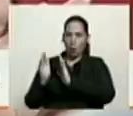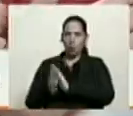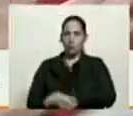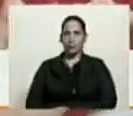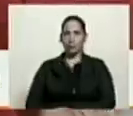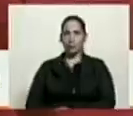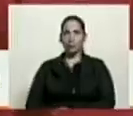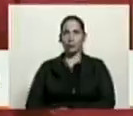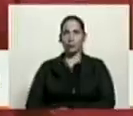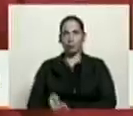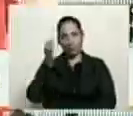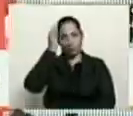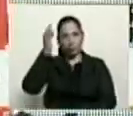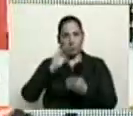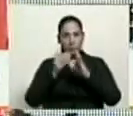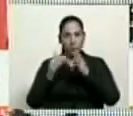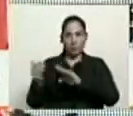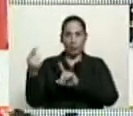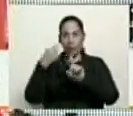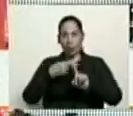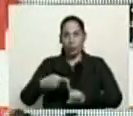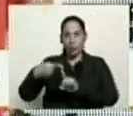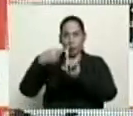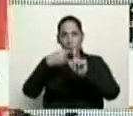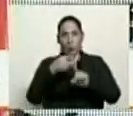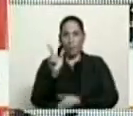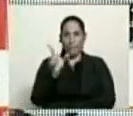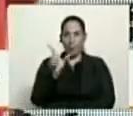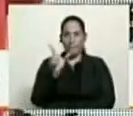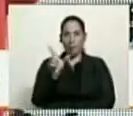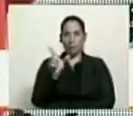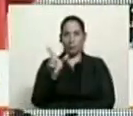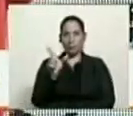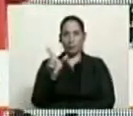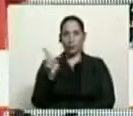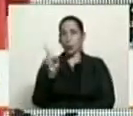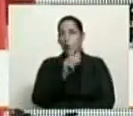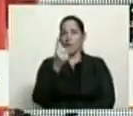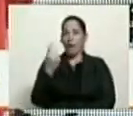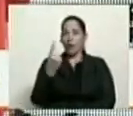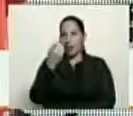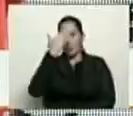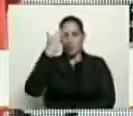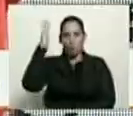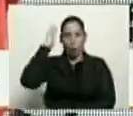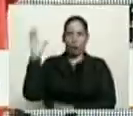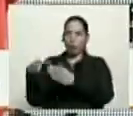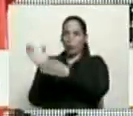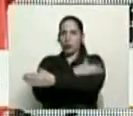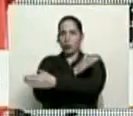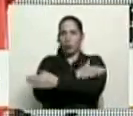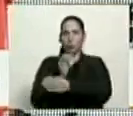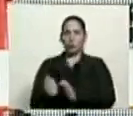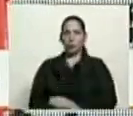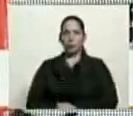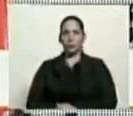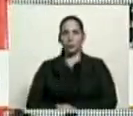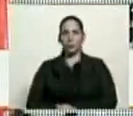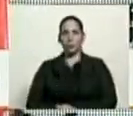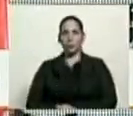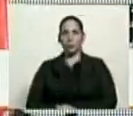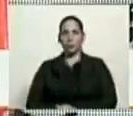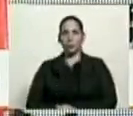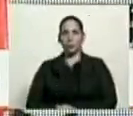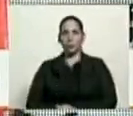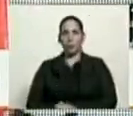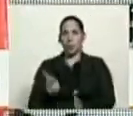de los consejos comunales. Nos sumamos al Partido Socialista Unido de Venezuela. Nos faltarán los hipócritas de la derecha que se van a